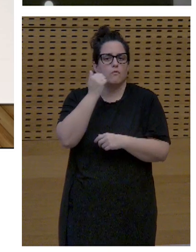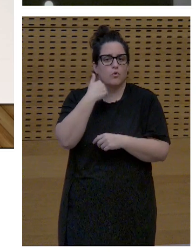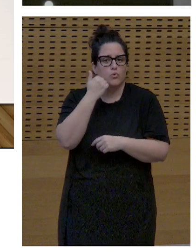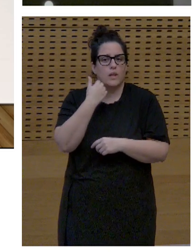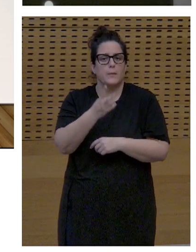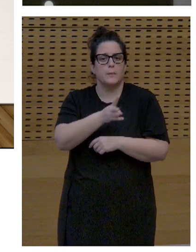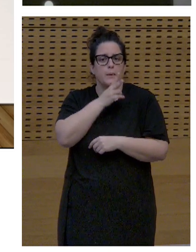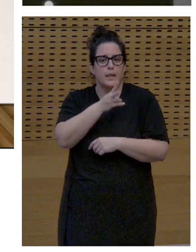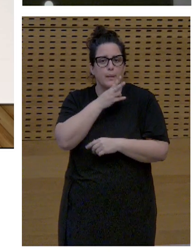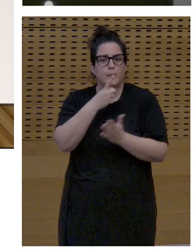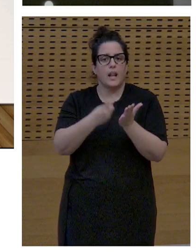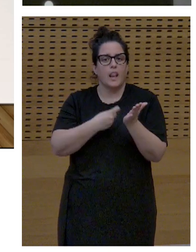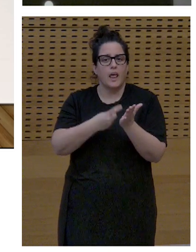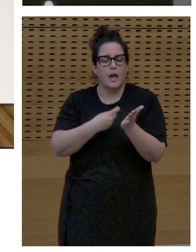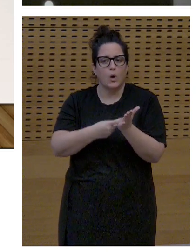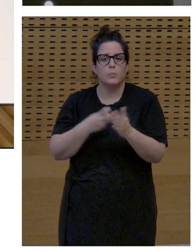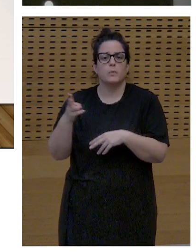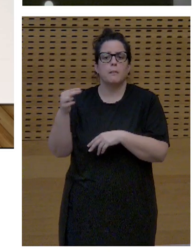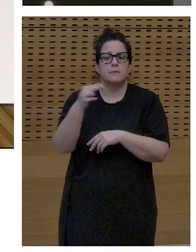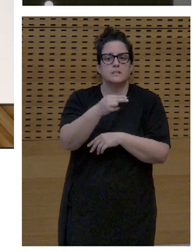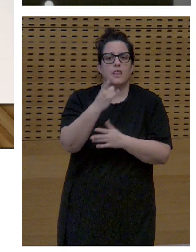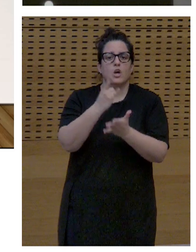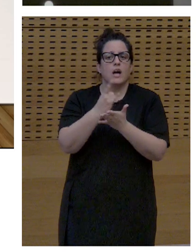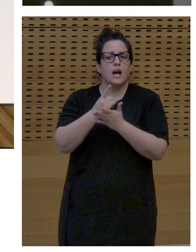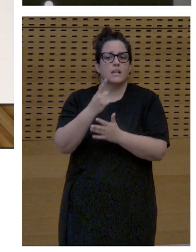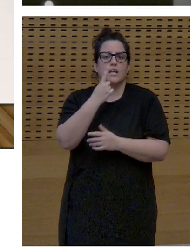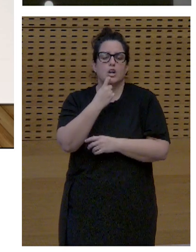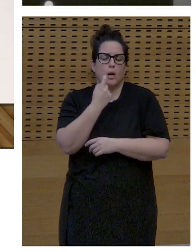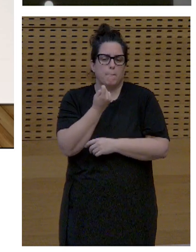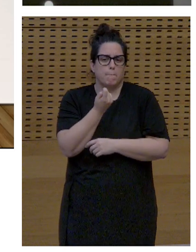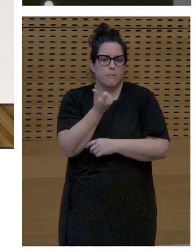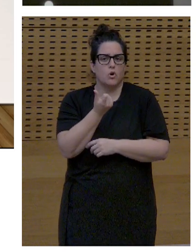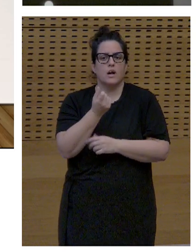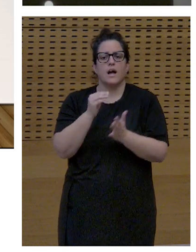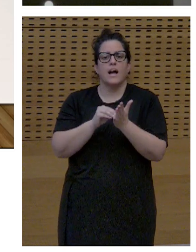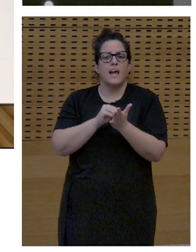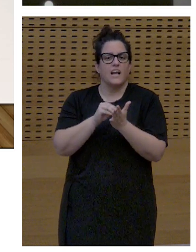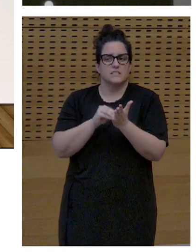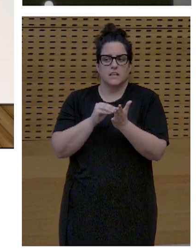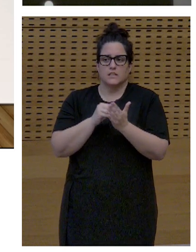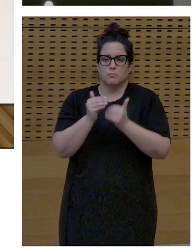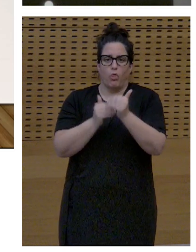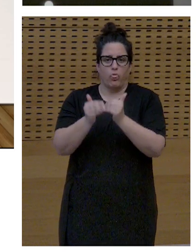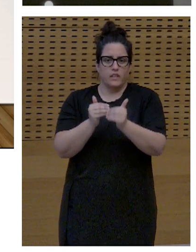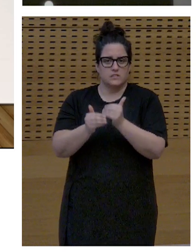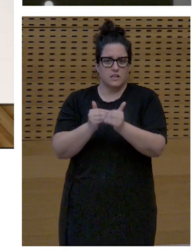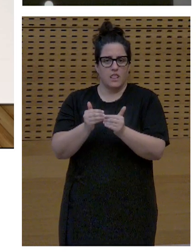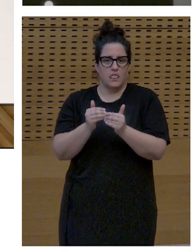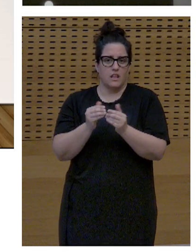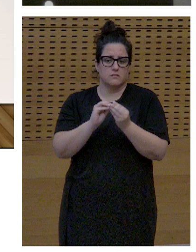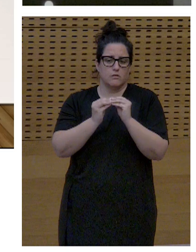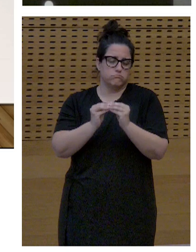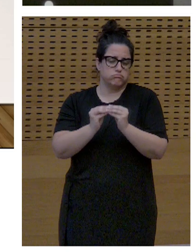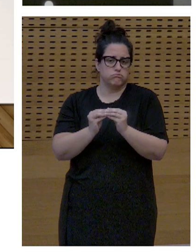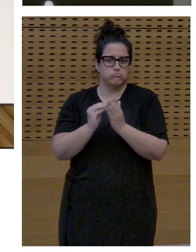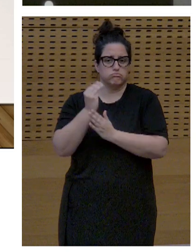pescado, poca carne roja, grasas procesadas nada y condimentado con aceite